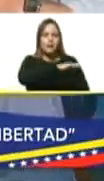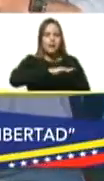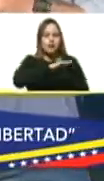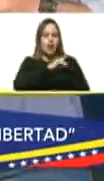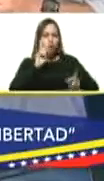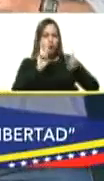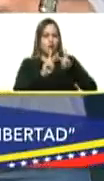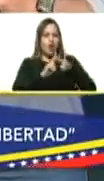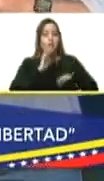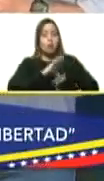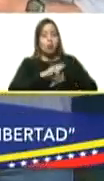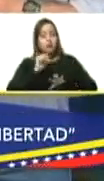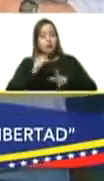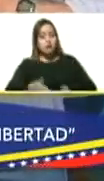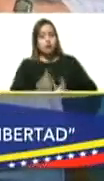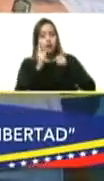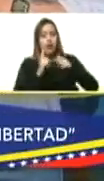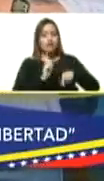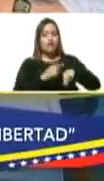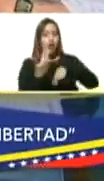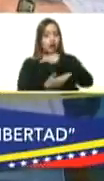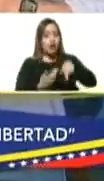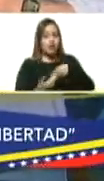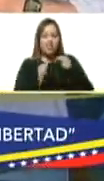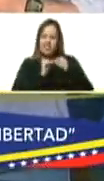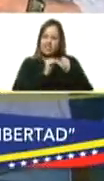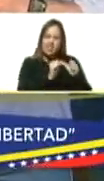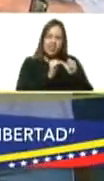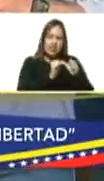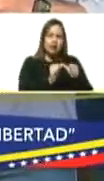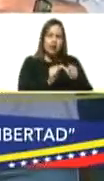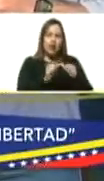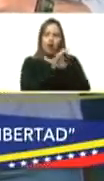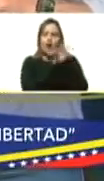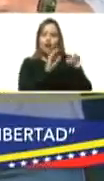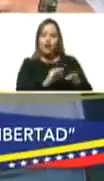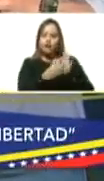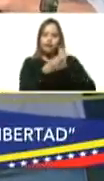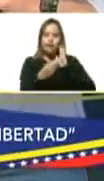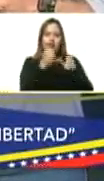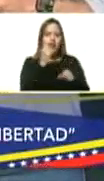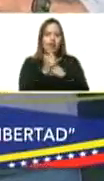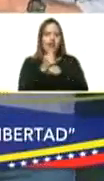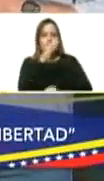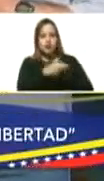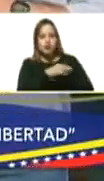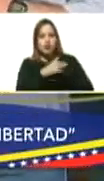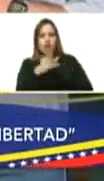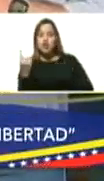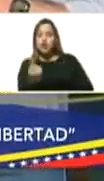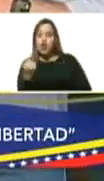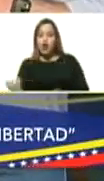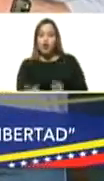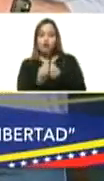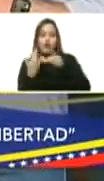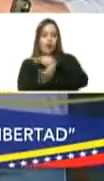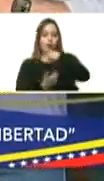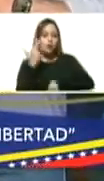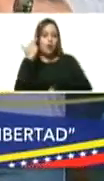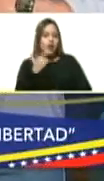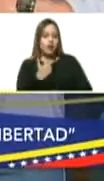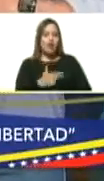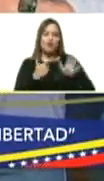Venezuela, porque si es posible en revolución, y si seguimos siendo pues modelo de nuestra gestión social, solo con nuestra revolución bolivariana,